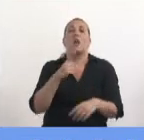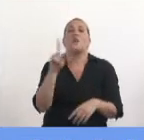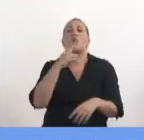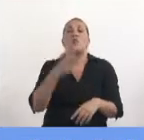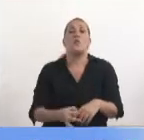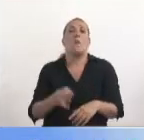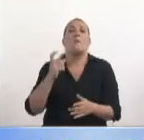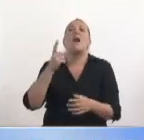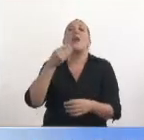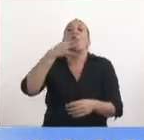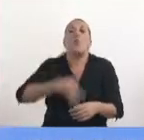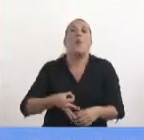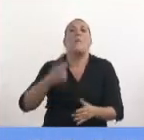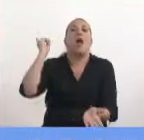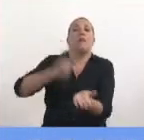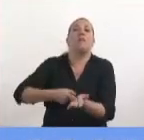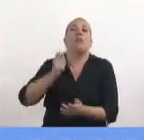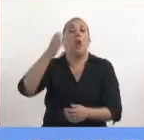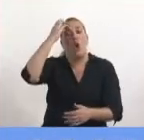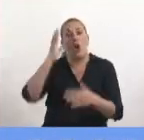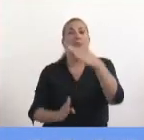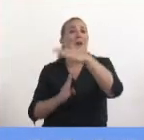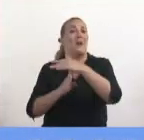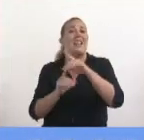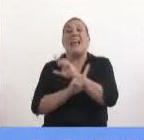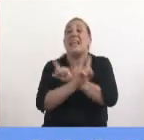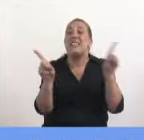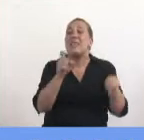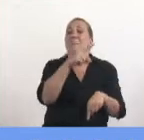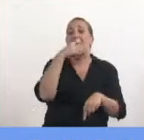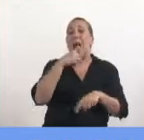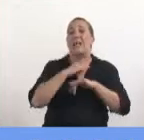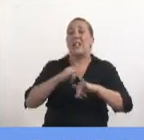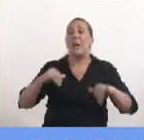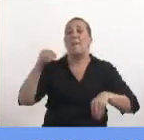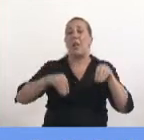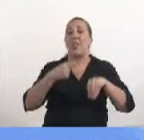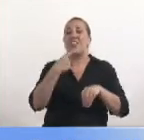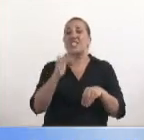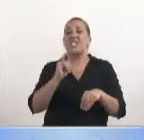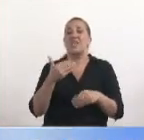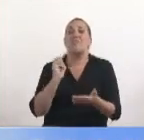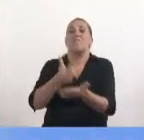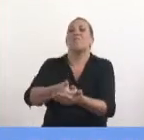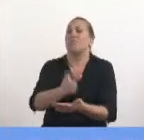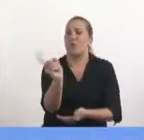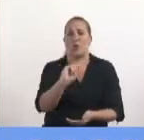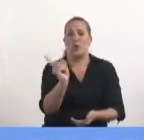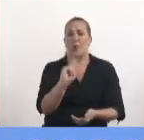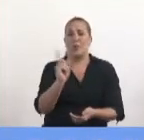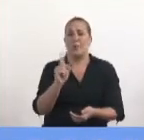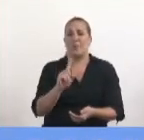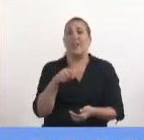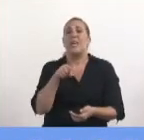fallo de la Corte. Ni siquiera en su campaña electoral decía que le iba a dar esa plata, no. En una de